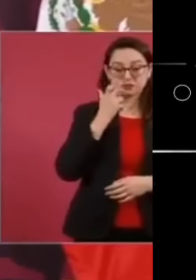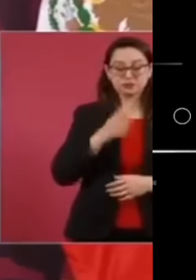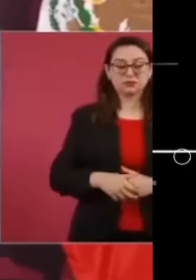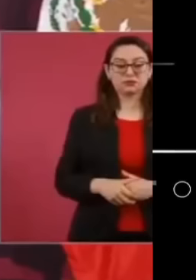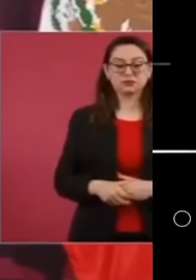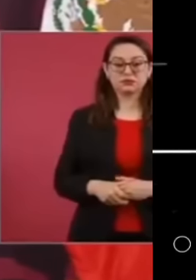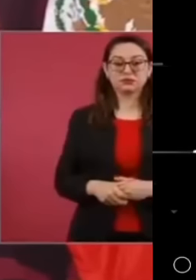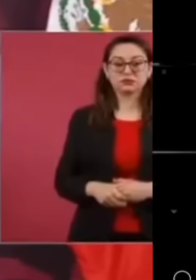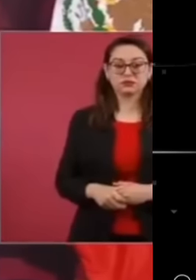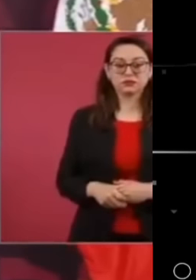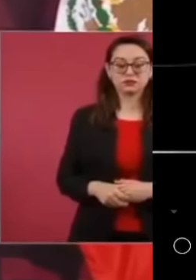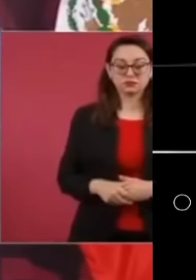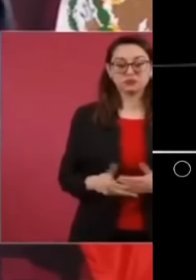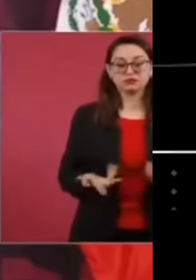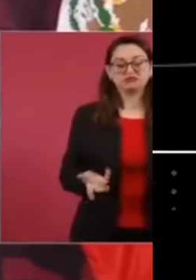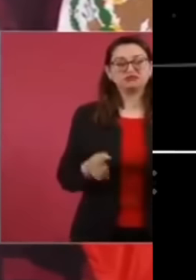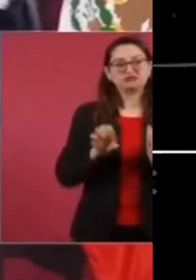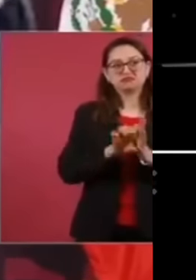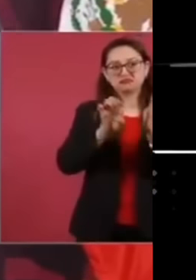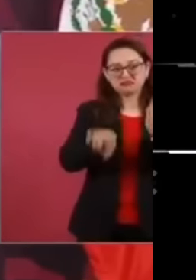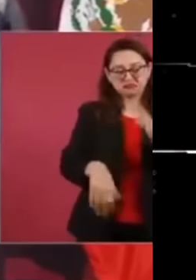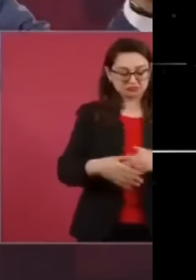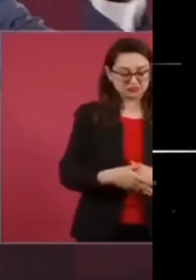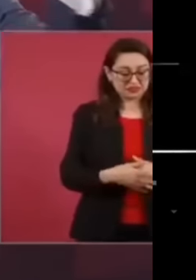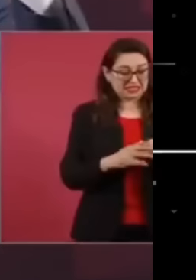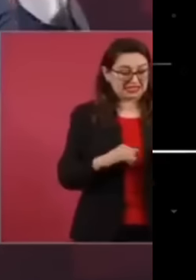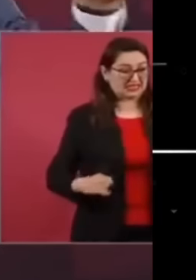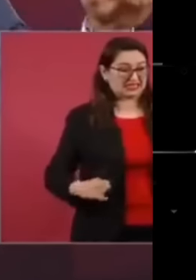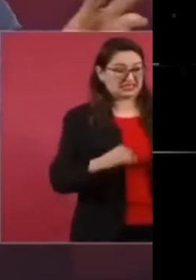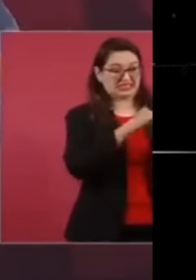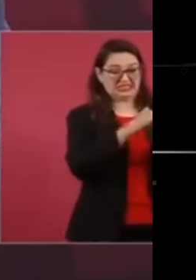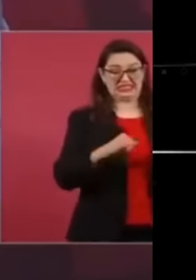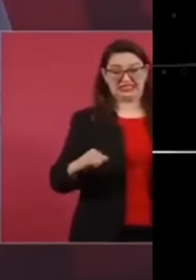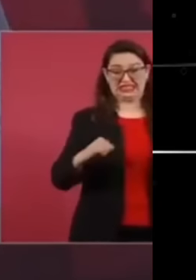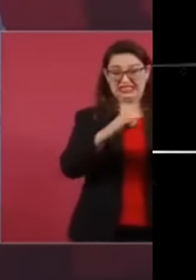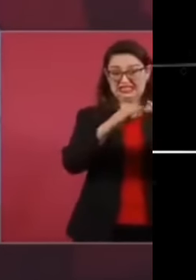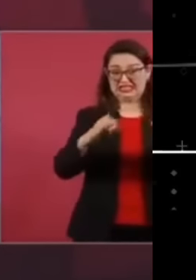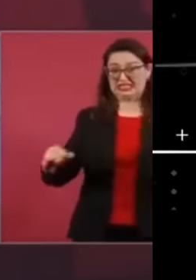cancelen todos estos organismos